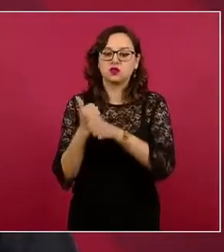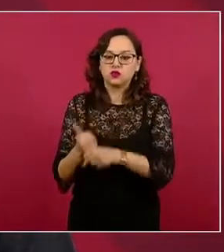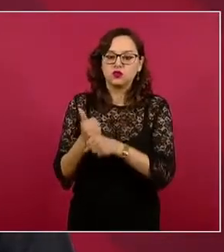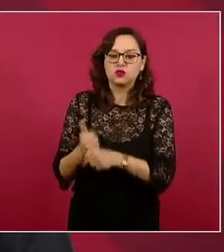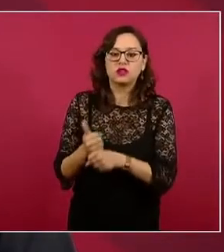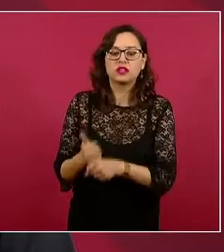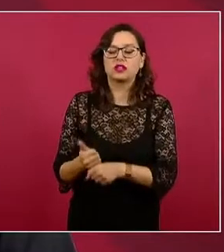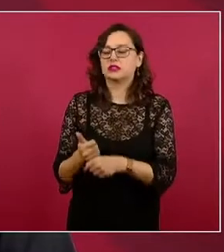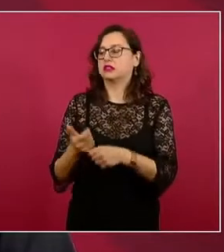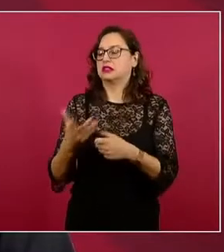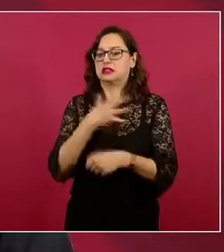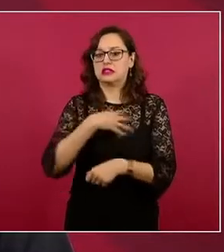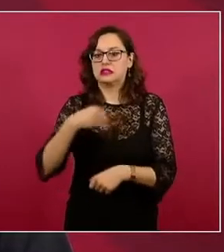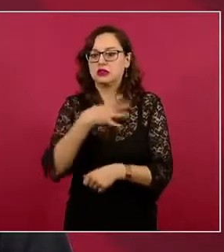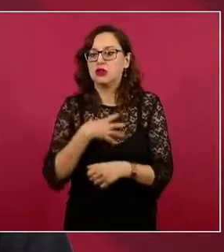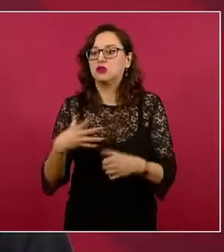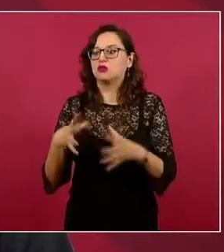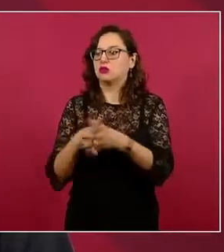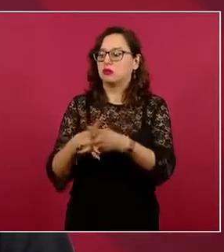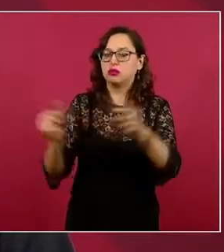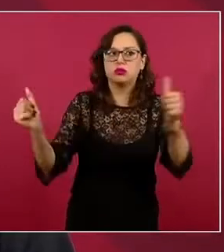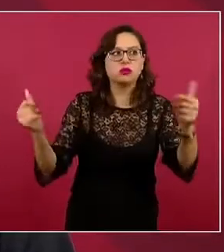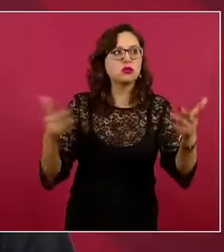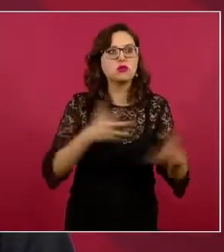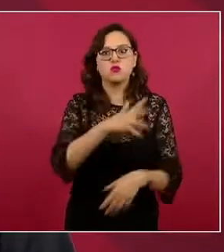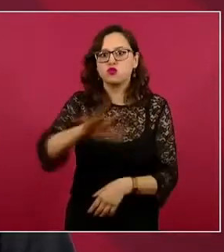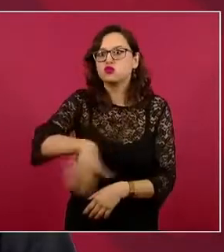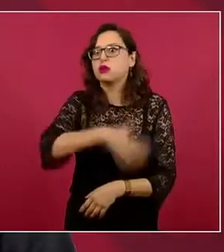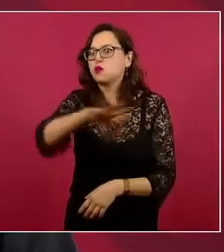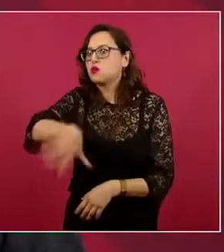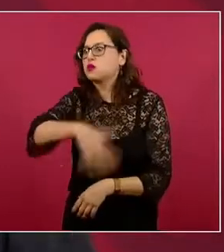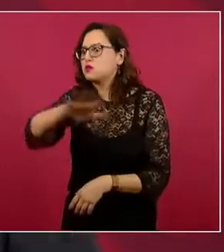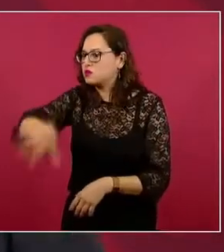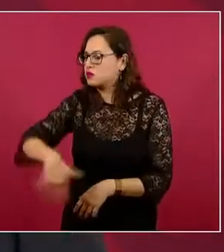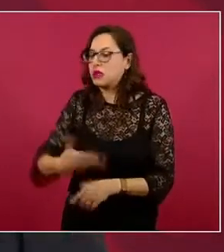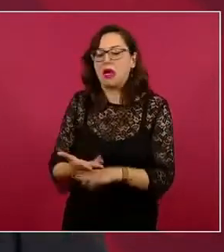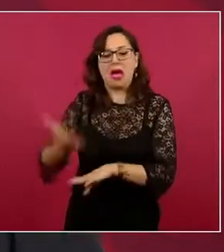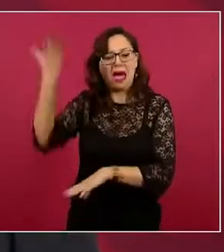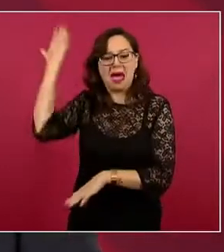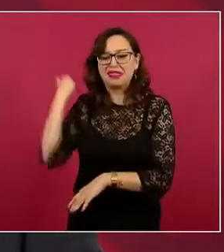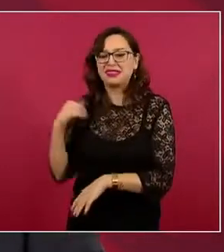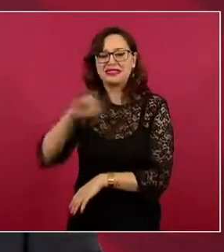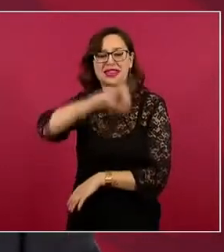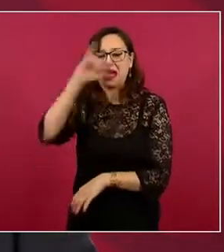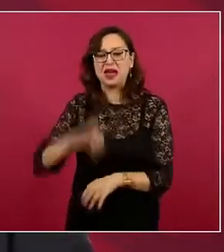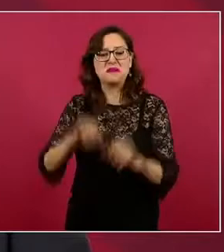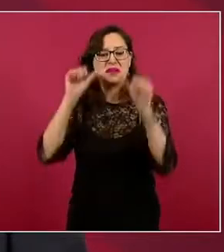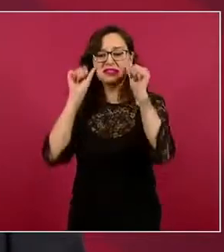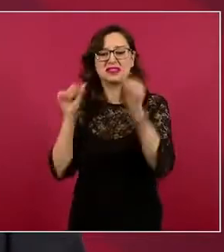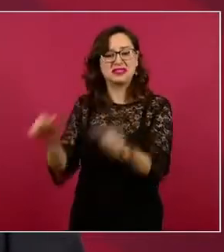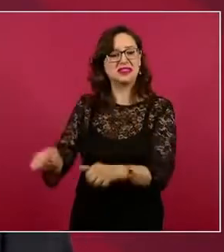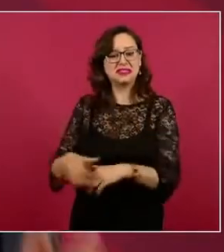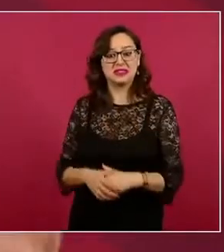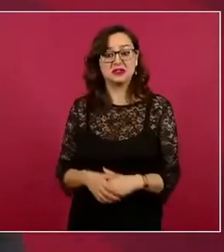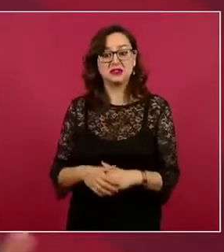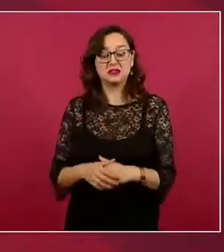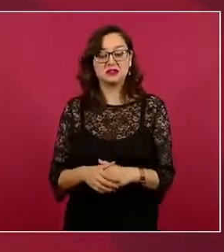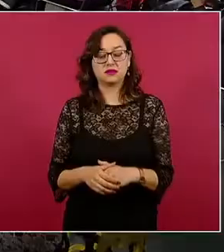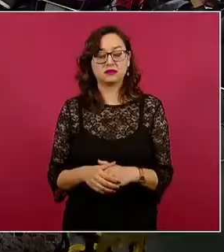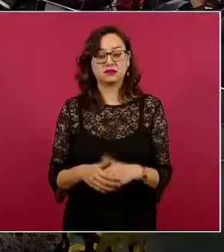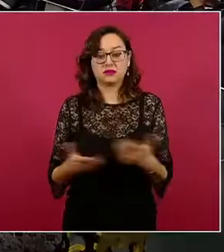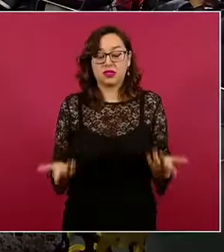sufren por la desaparición de sus seres queridos. Toda la Secretaría de Gobernación, que